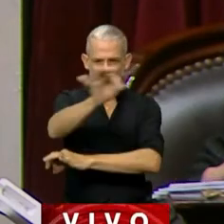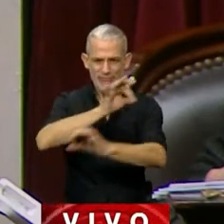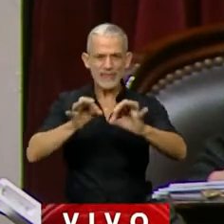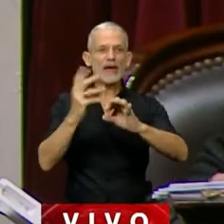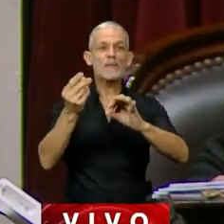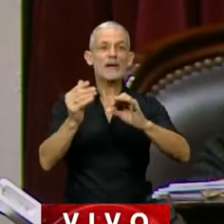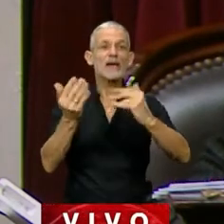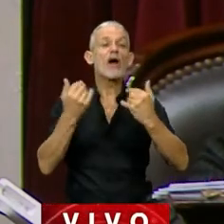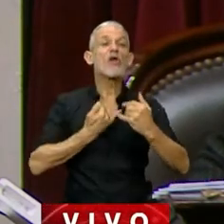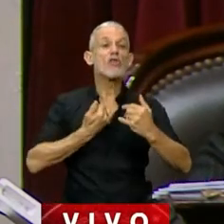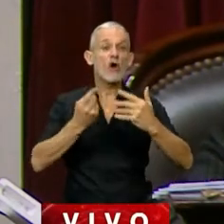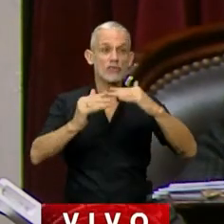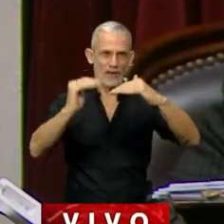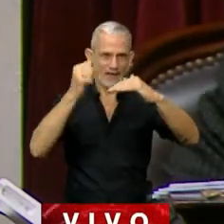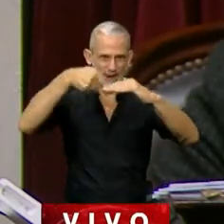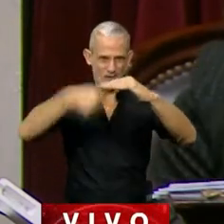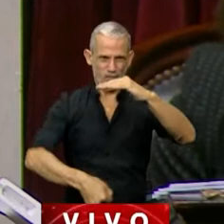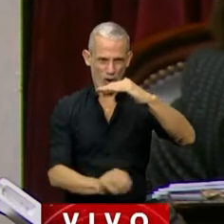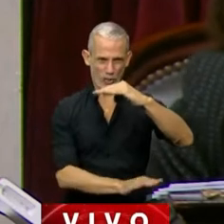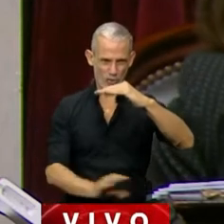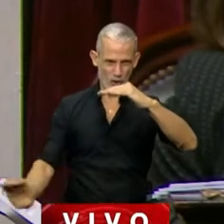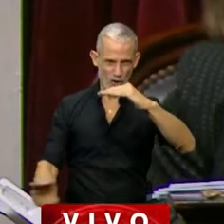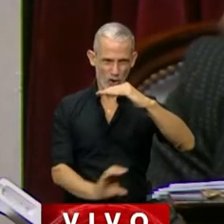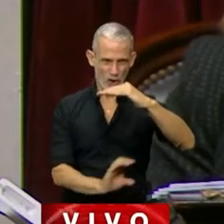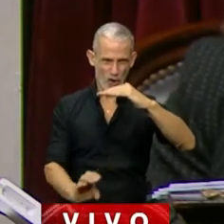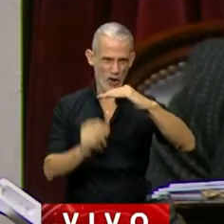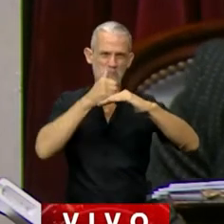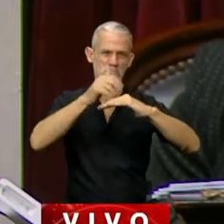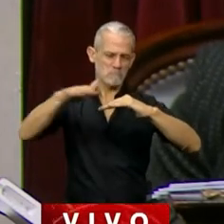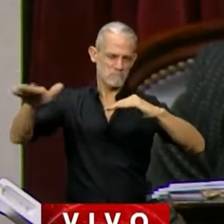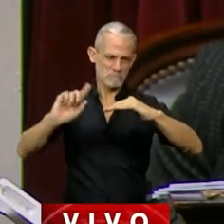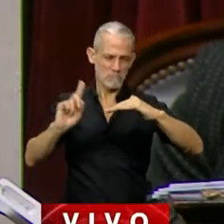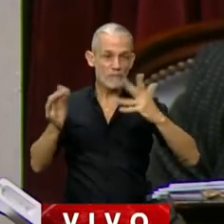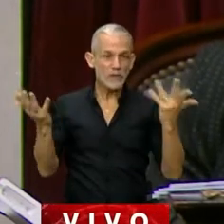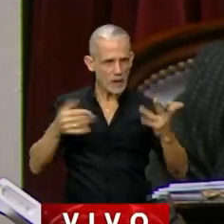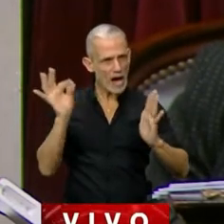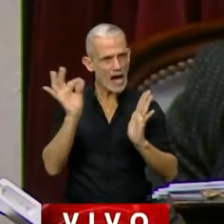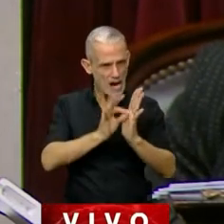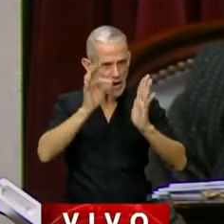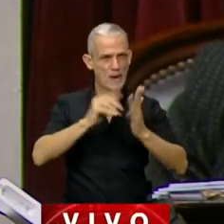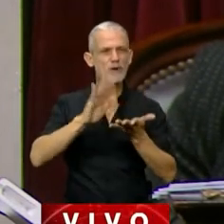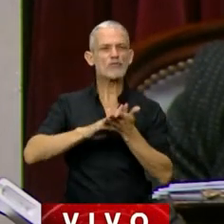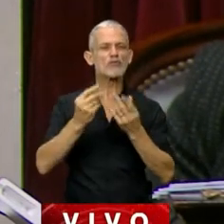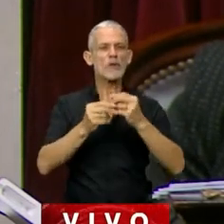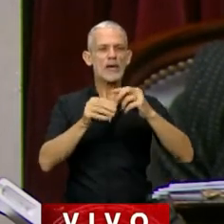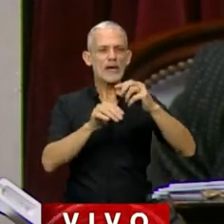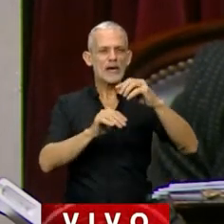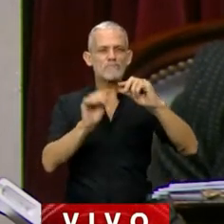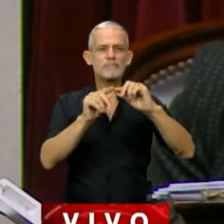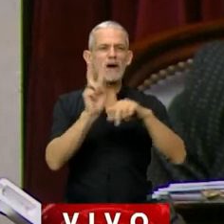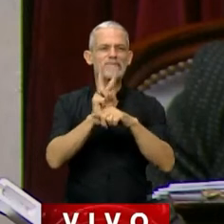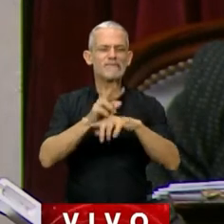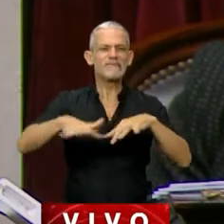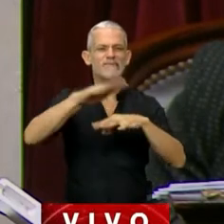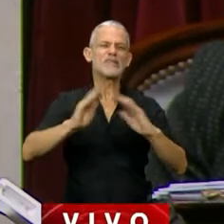lo que suceda justamente en el fondo marino. Por eso ha sido una observación respecto a la extensión de la reserva,